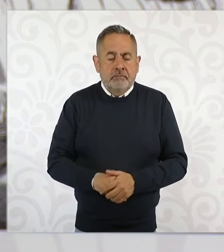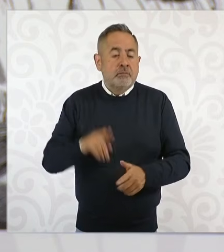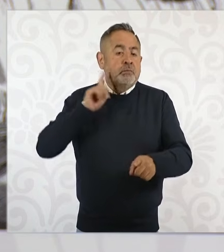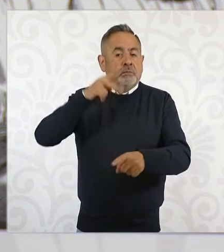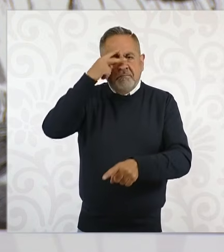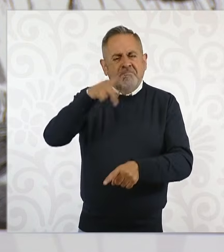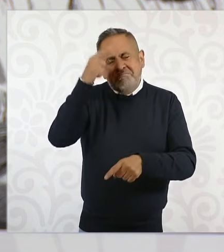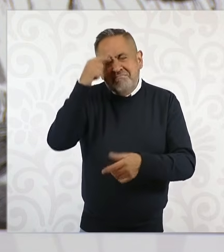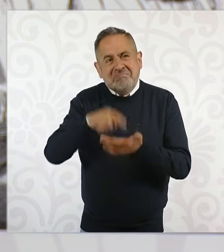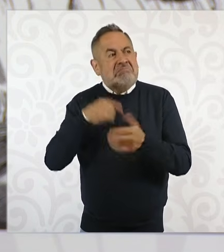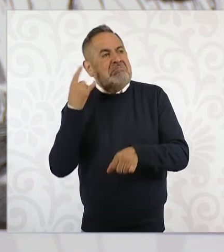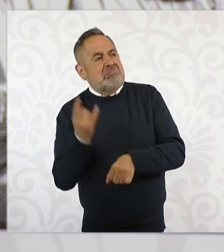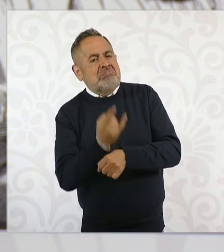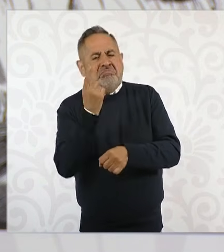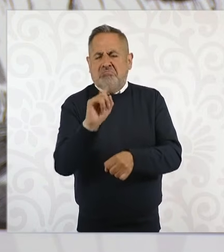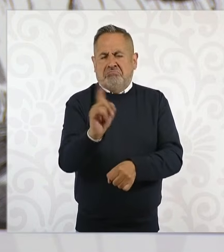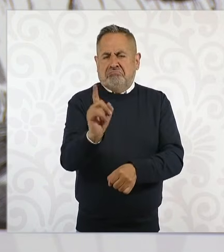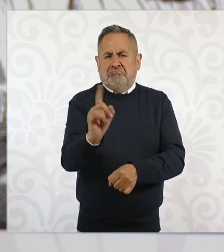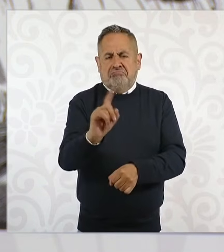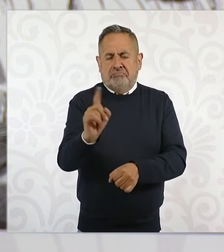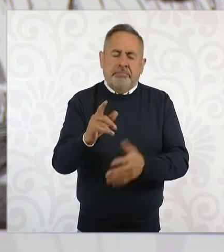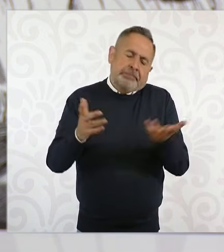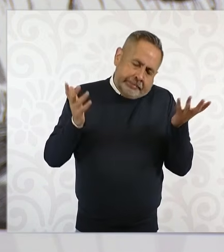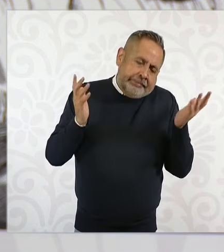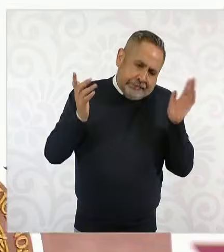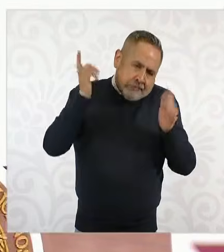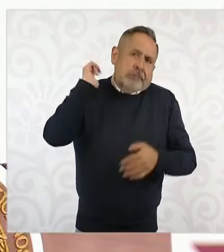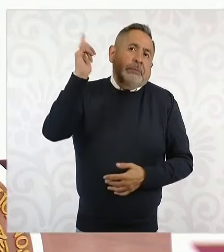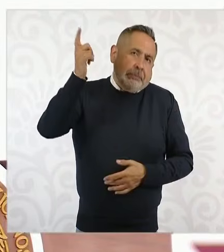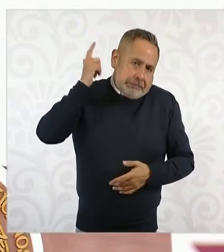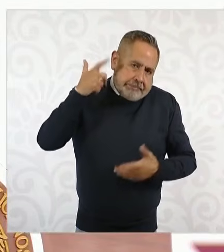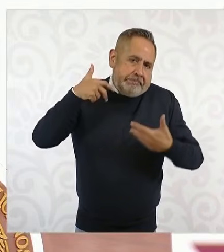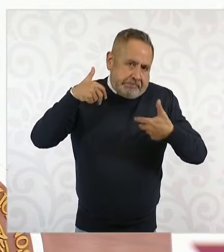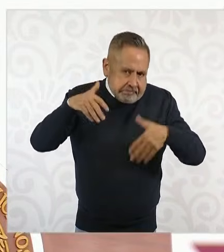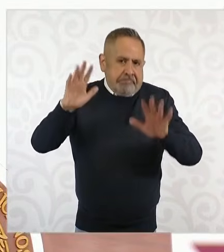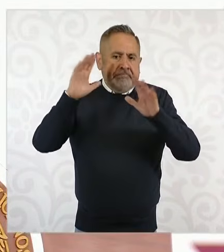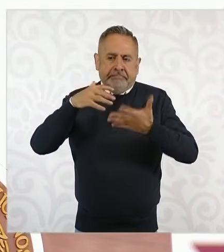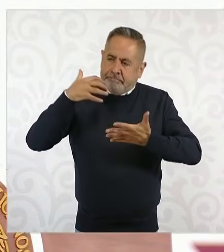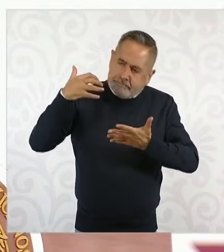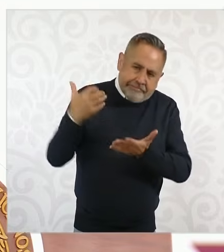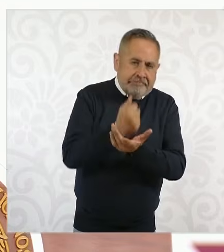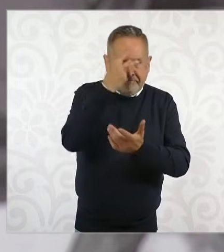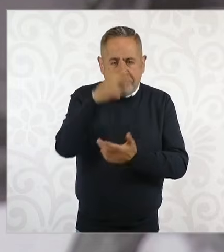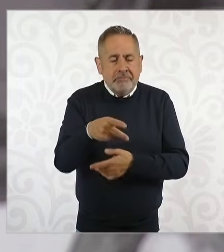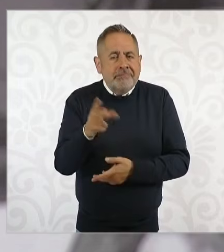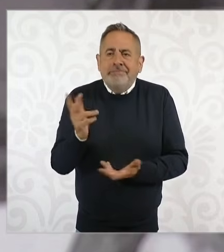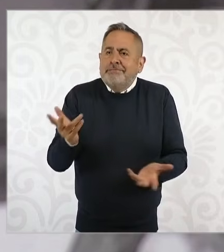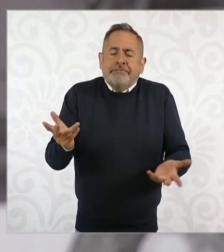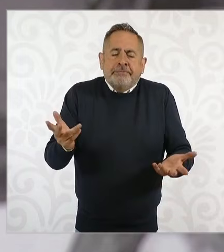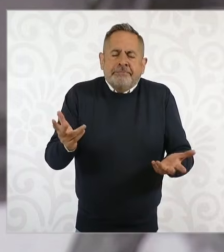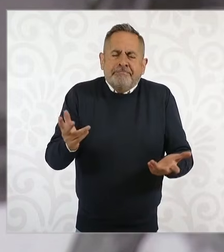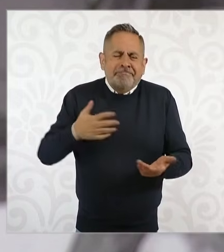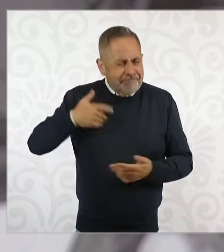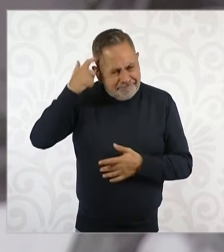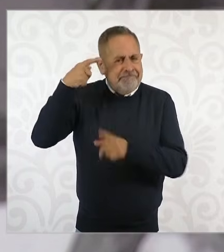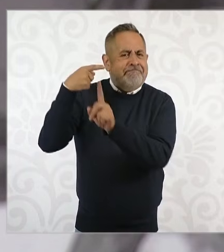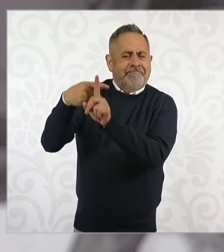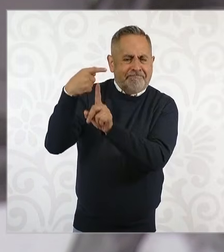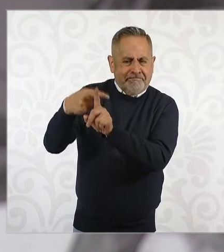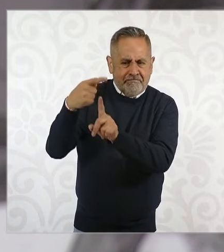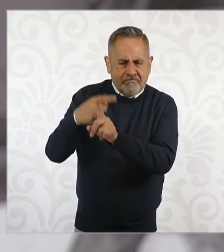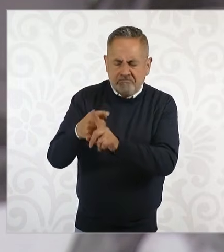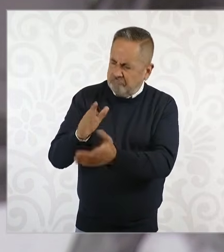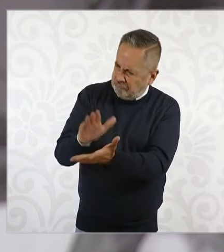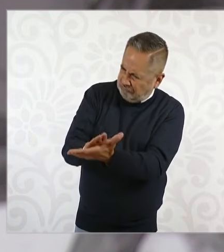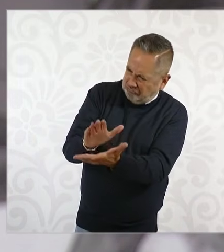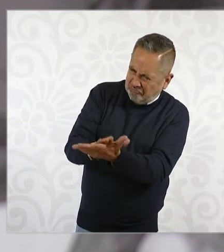pues siempre, obviamente nos hubiera gustado que ganara la selección, pero hay que tener ánimo y reconocer